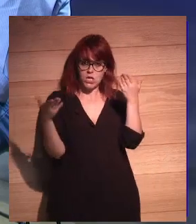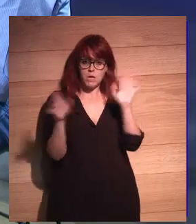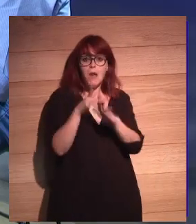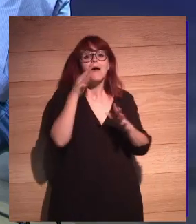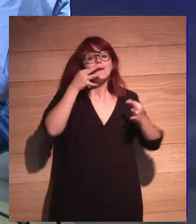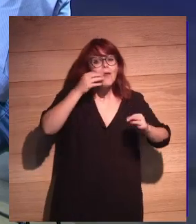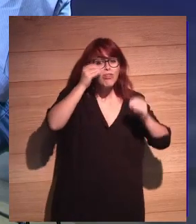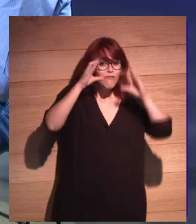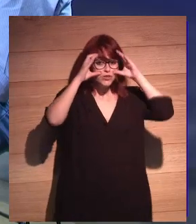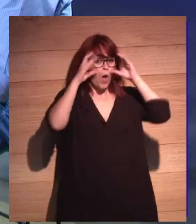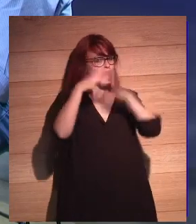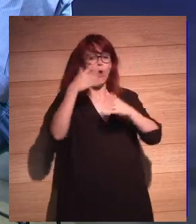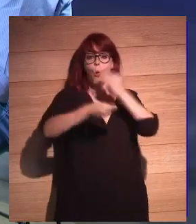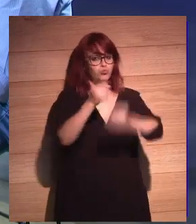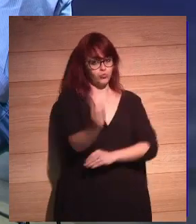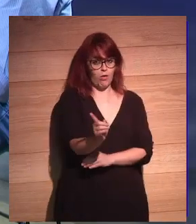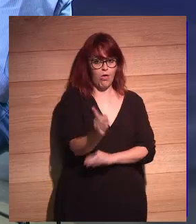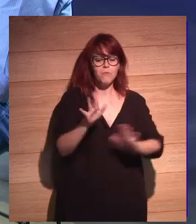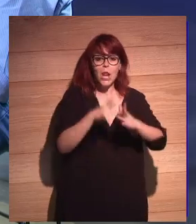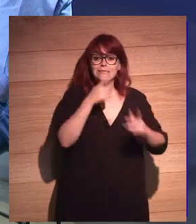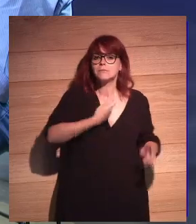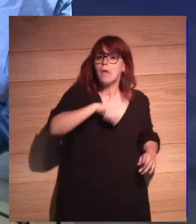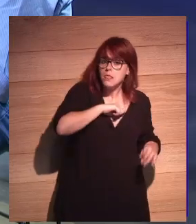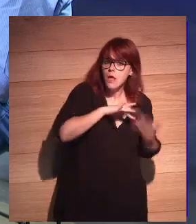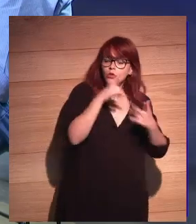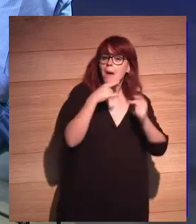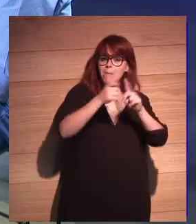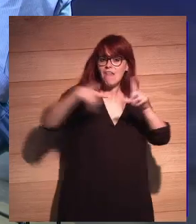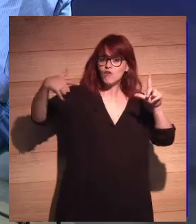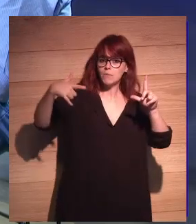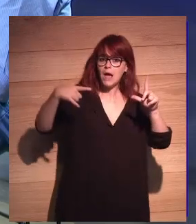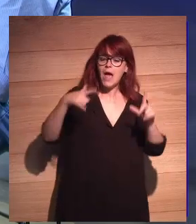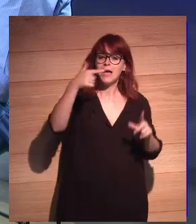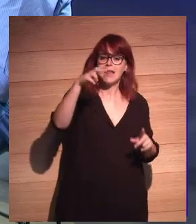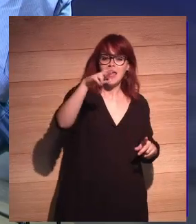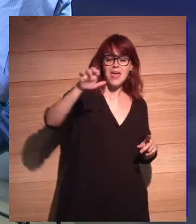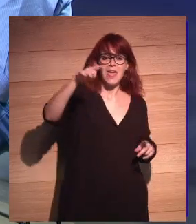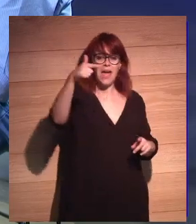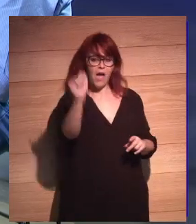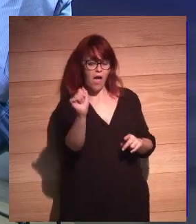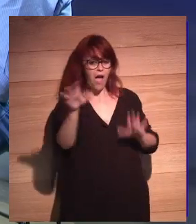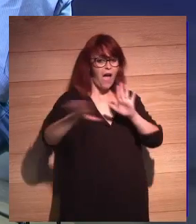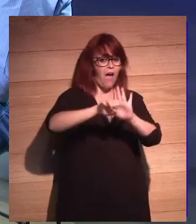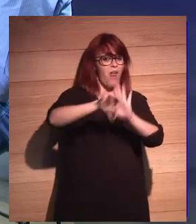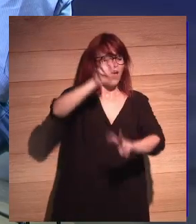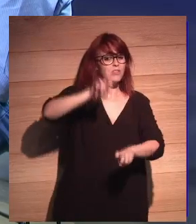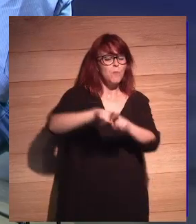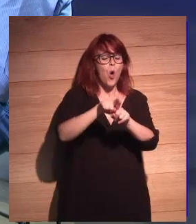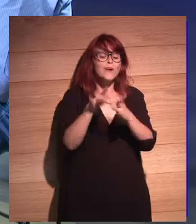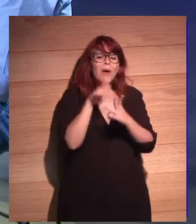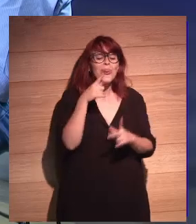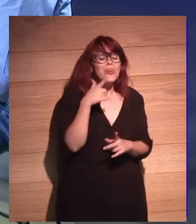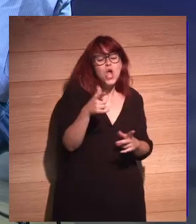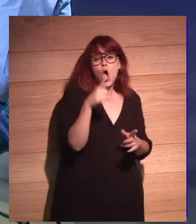realidad virtual hoy no se está utilizando. Y sin embargo, España dispone de una plataforma que se llama Grega, donde hay cientos de miles de